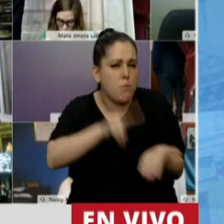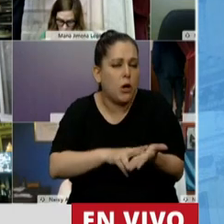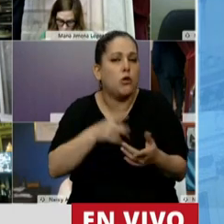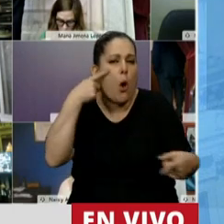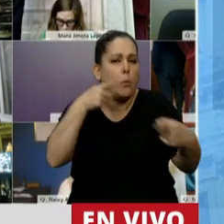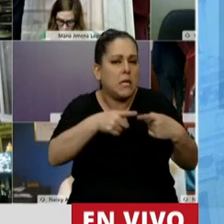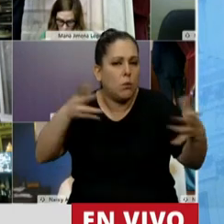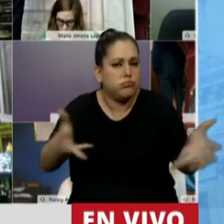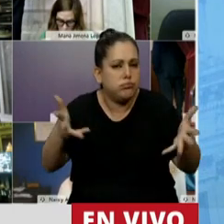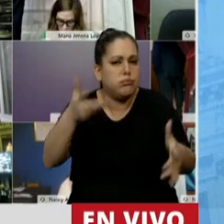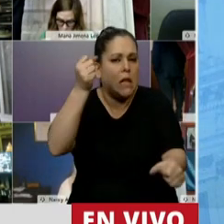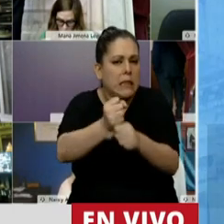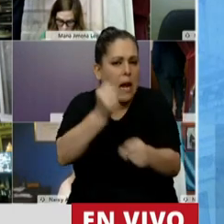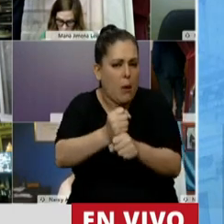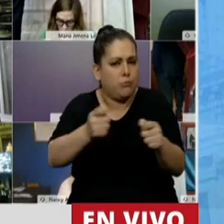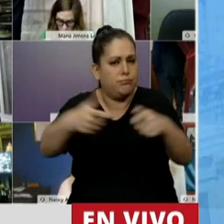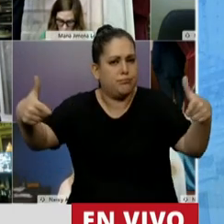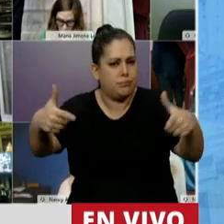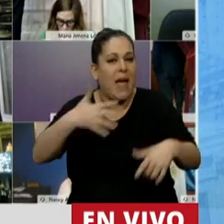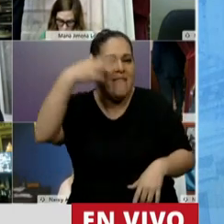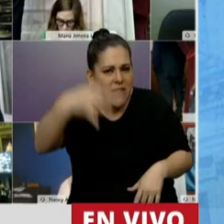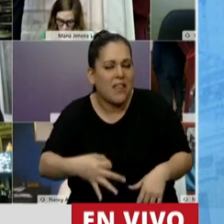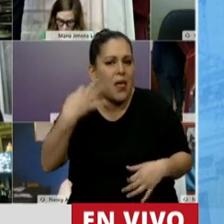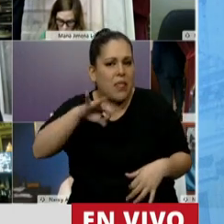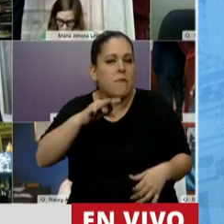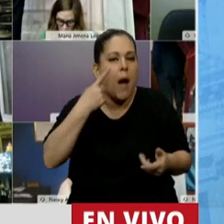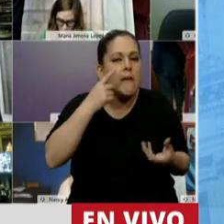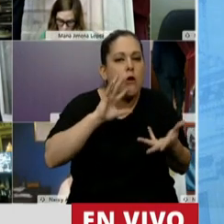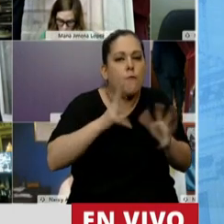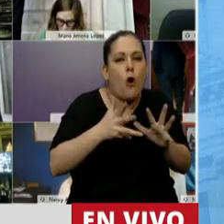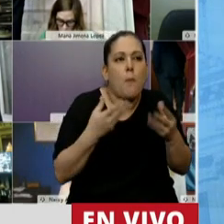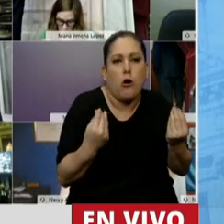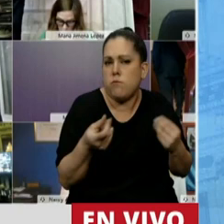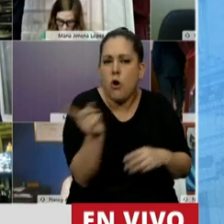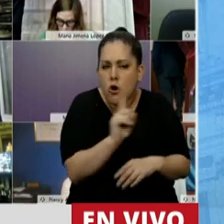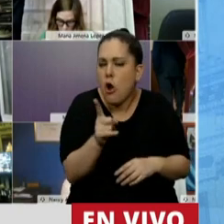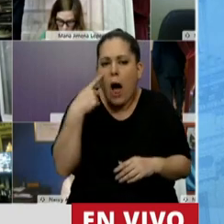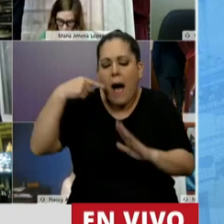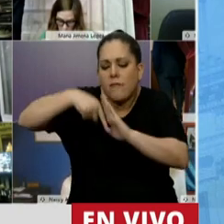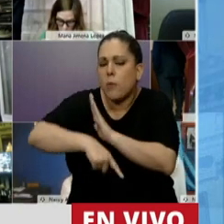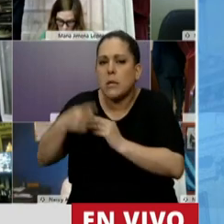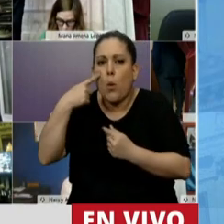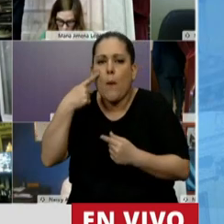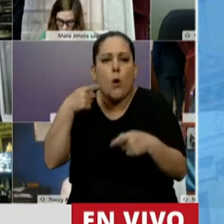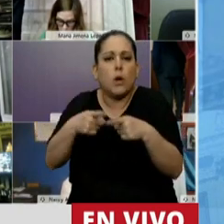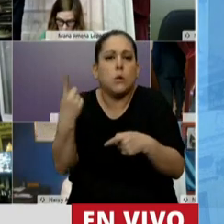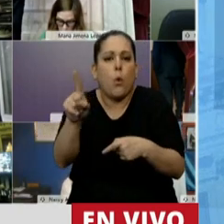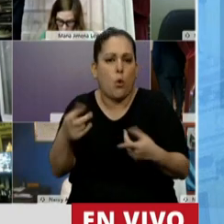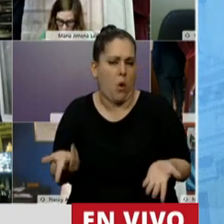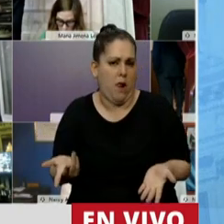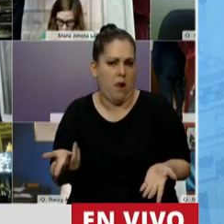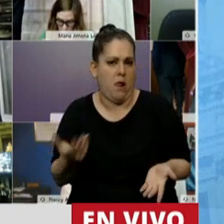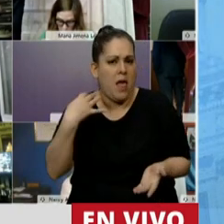trabajo, sea más justo en el fondo, no en la forma. Tenemos que animarnos a bajar en Argentina impuestos a la actividad económica.